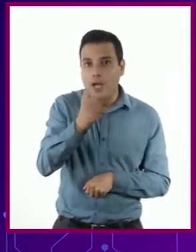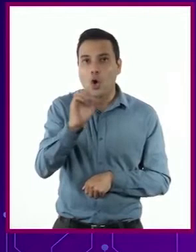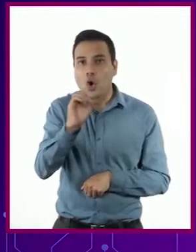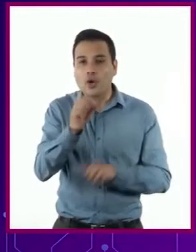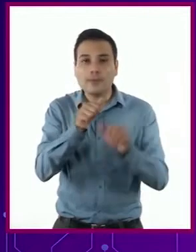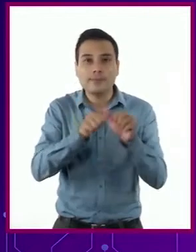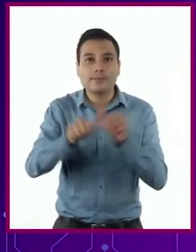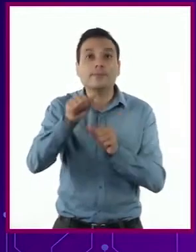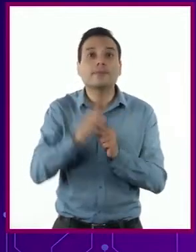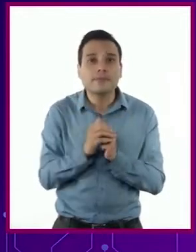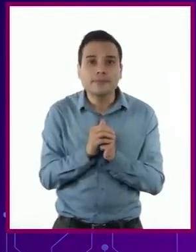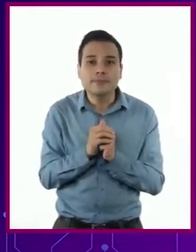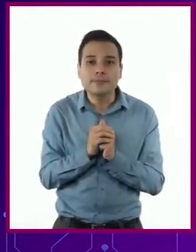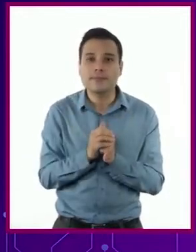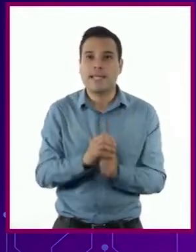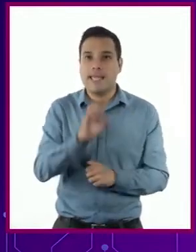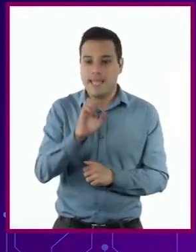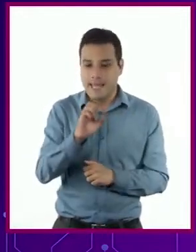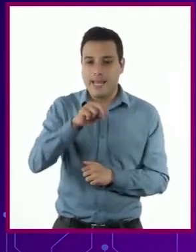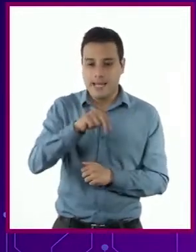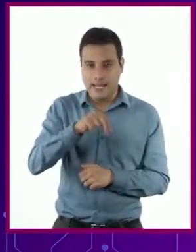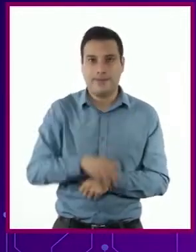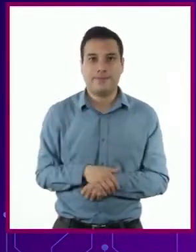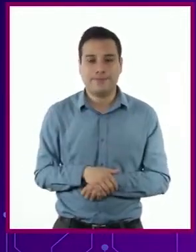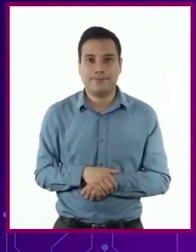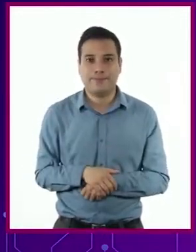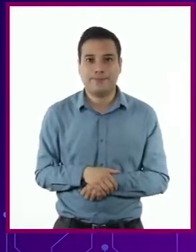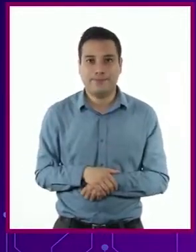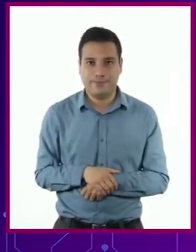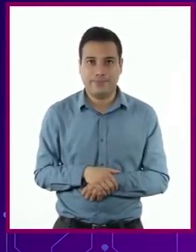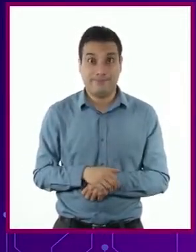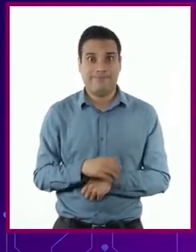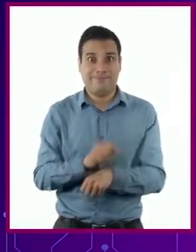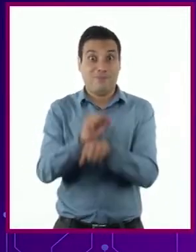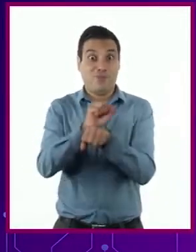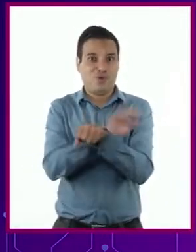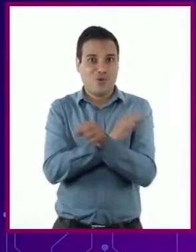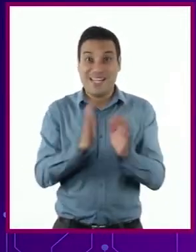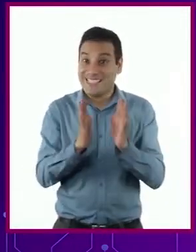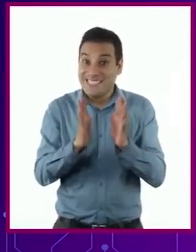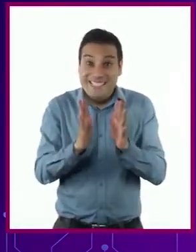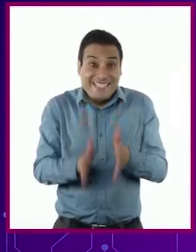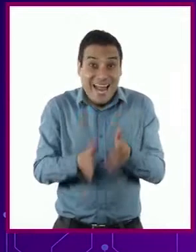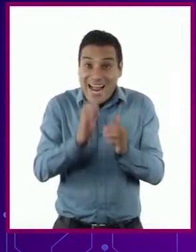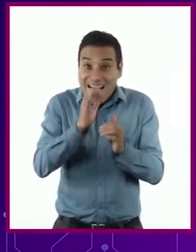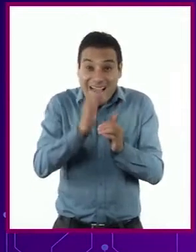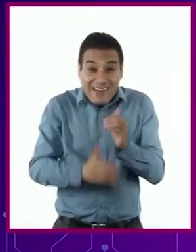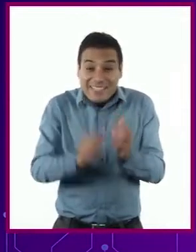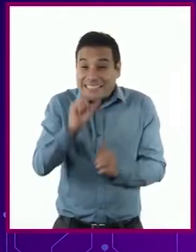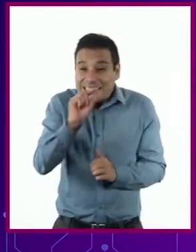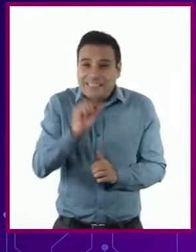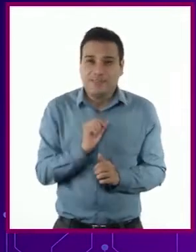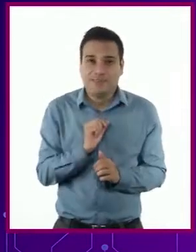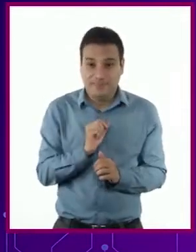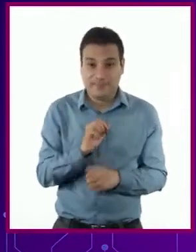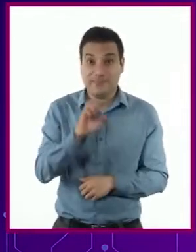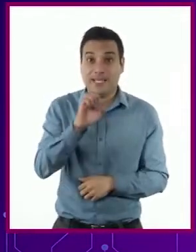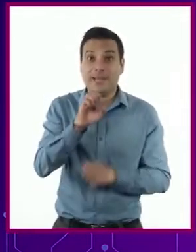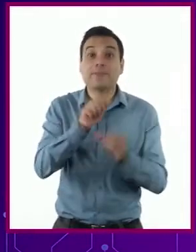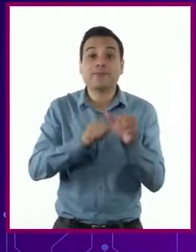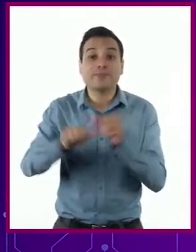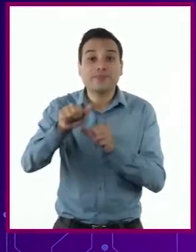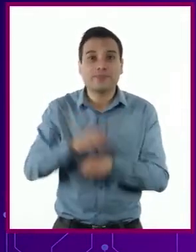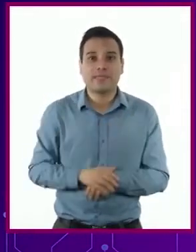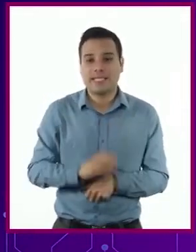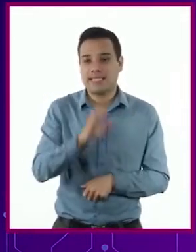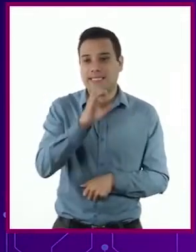O ya se sabe que son las letras E y M. ¡Qué emoción! Estamos a punto de terminar. La letra E es en